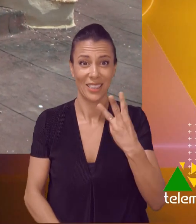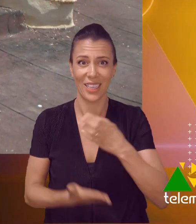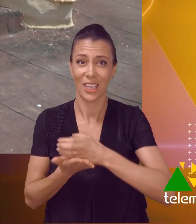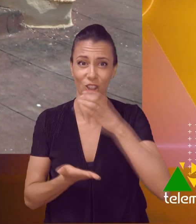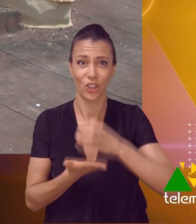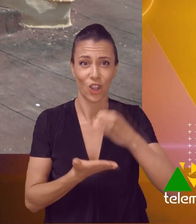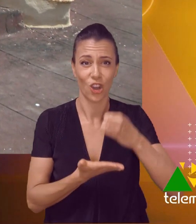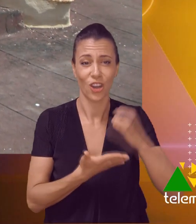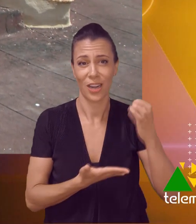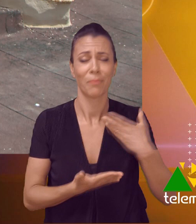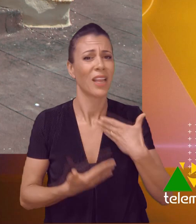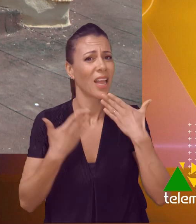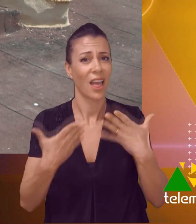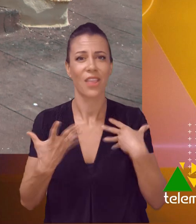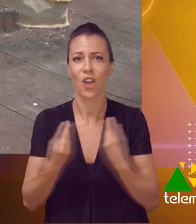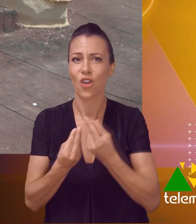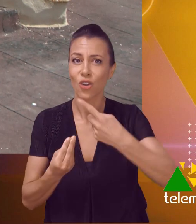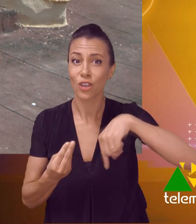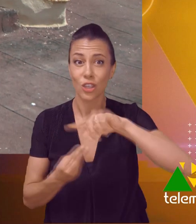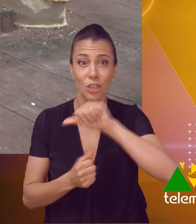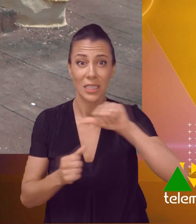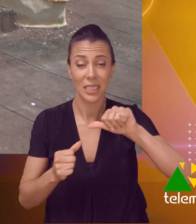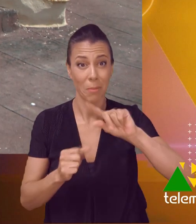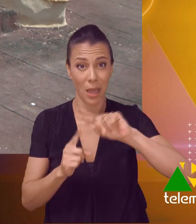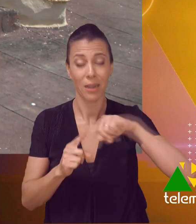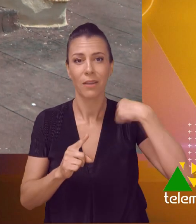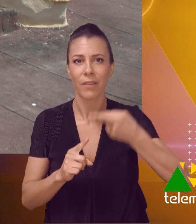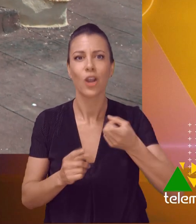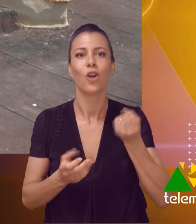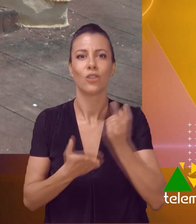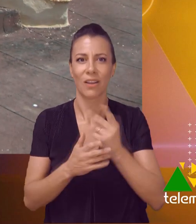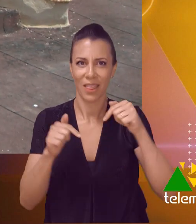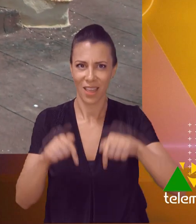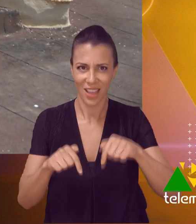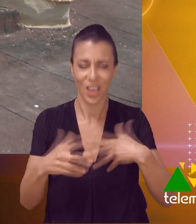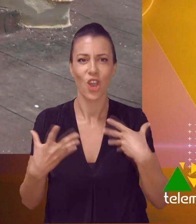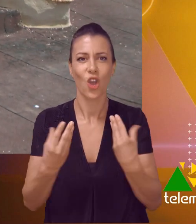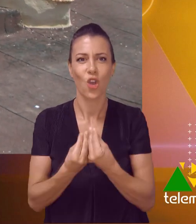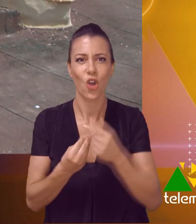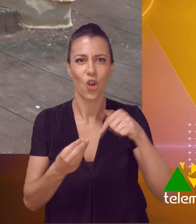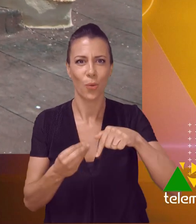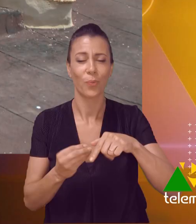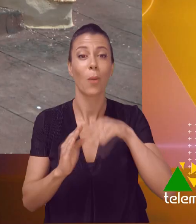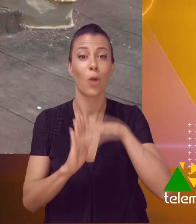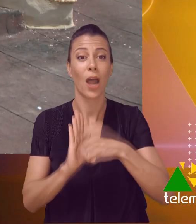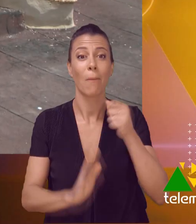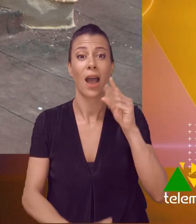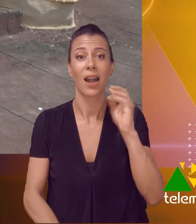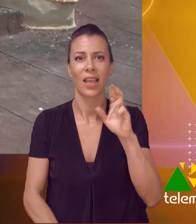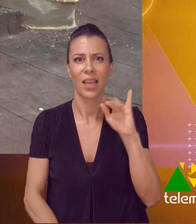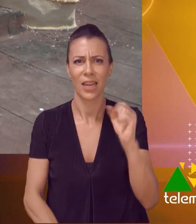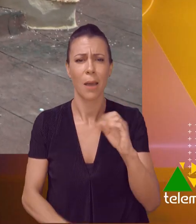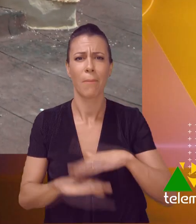decía don Manuel Domínguez. Gracias por estar con nosotros. La semana que viene estaremos, como siempre, aquí con nuestra alquería, ofreciéndoles